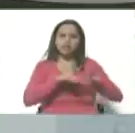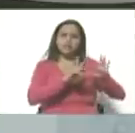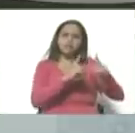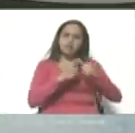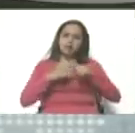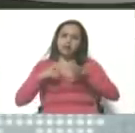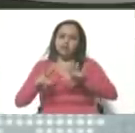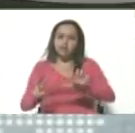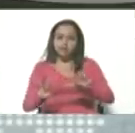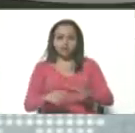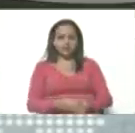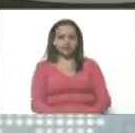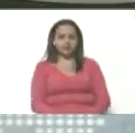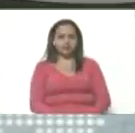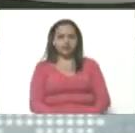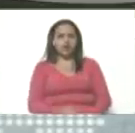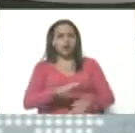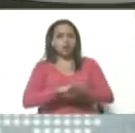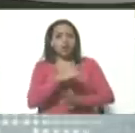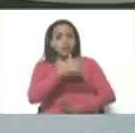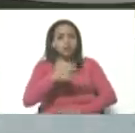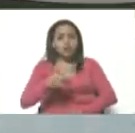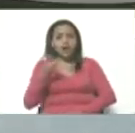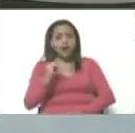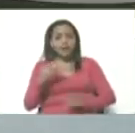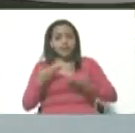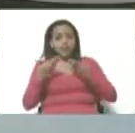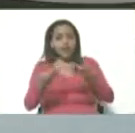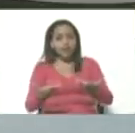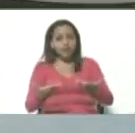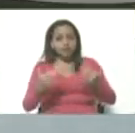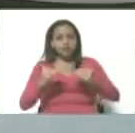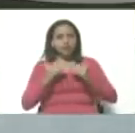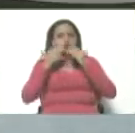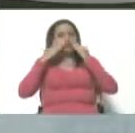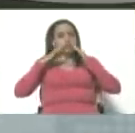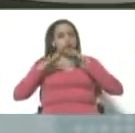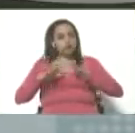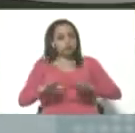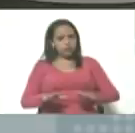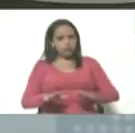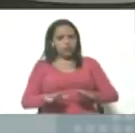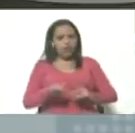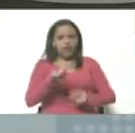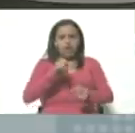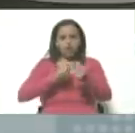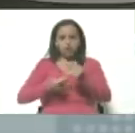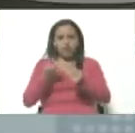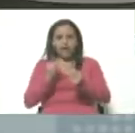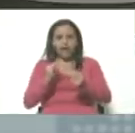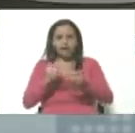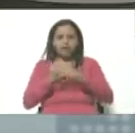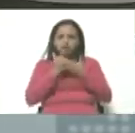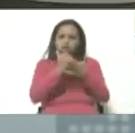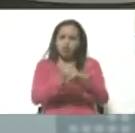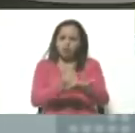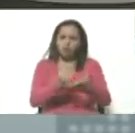7+7. Porque a la gente hay que darle un respiro. A la economía hay que darle un